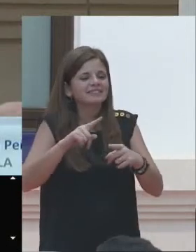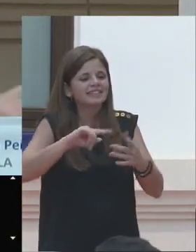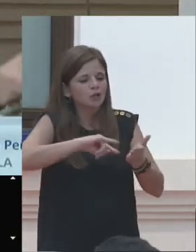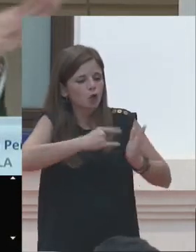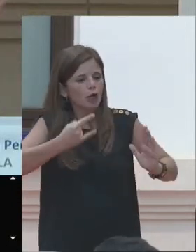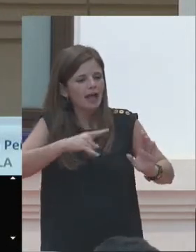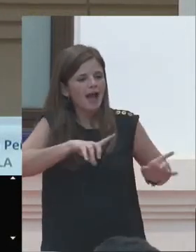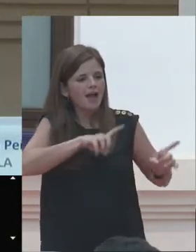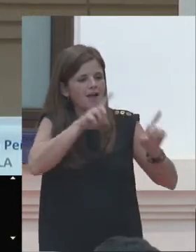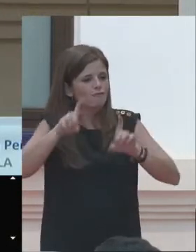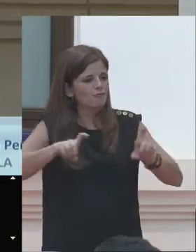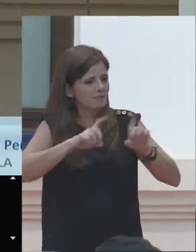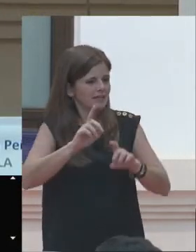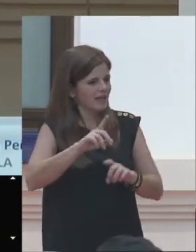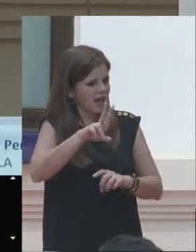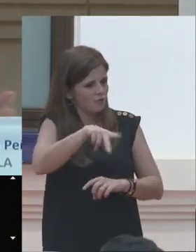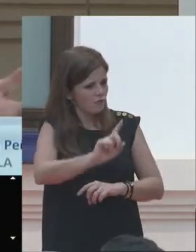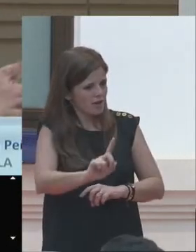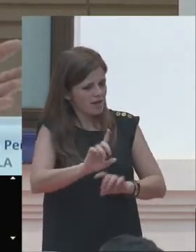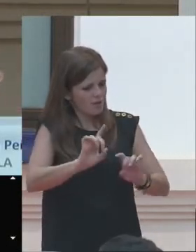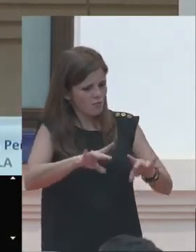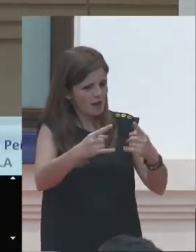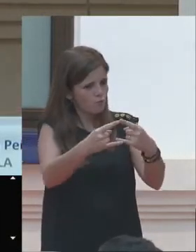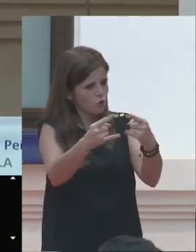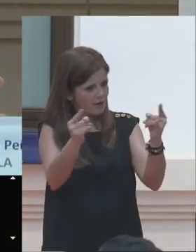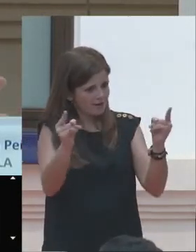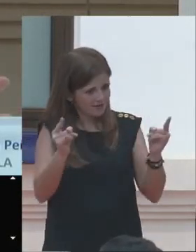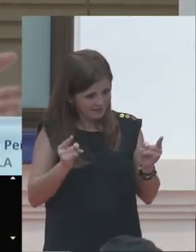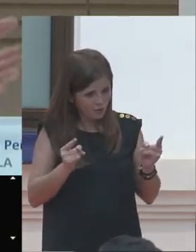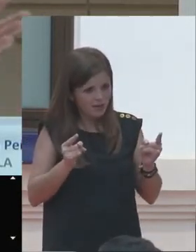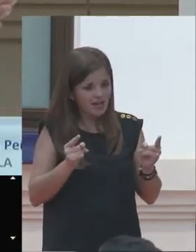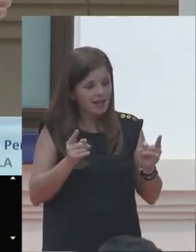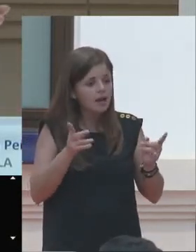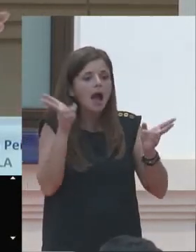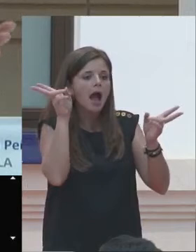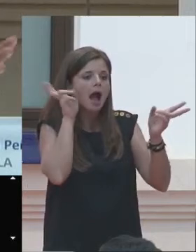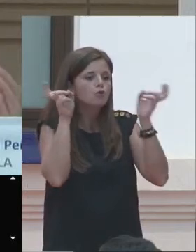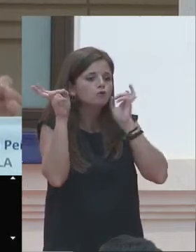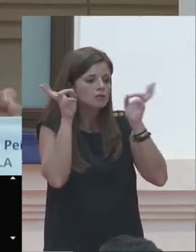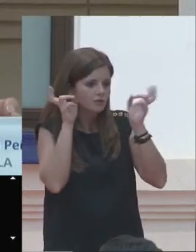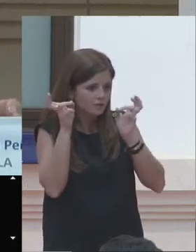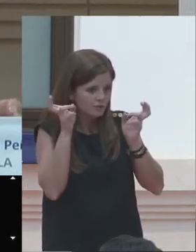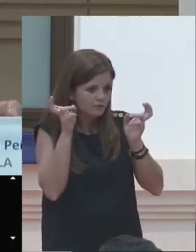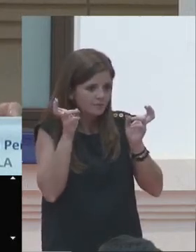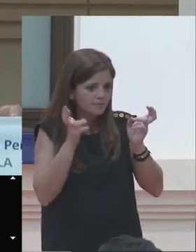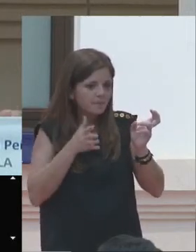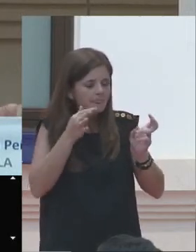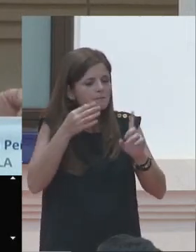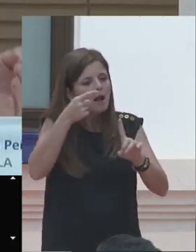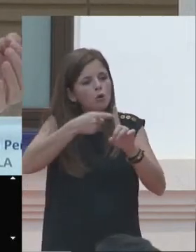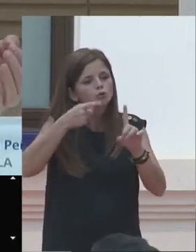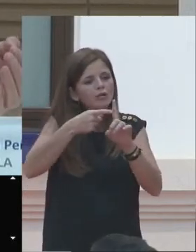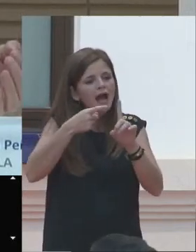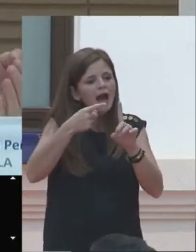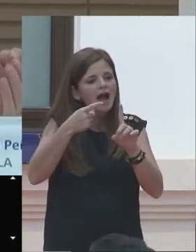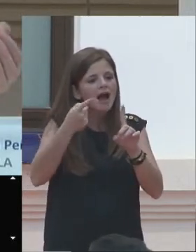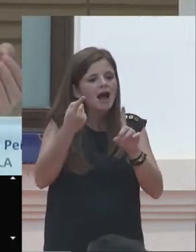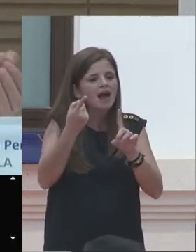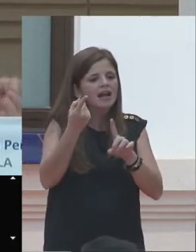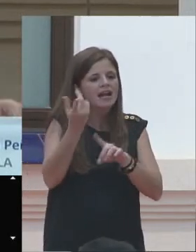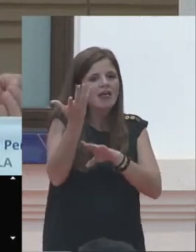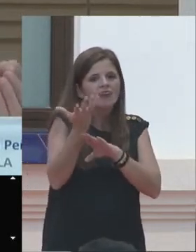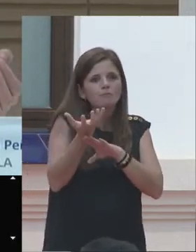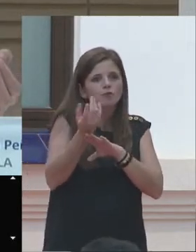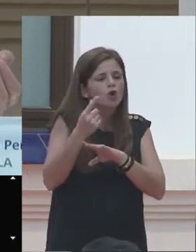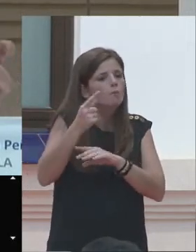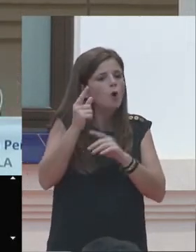informática, sino en este caso del bucle magnético, que sería electroacústica, y la utilización de un receptor, de un